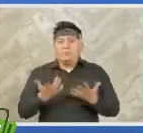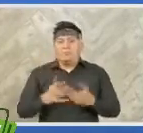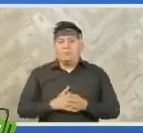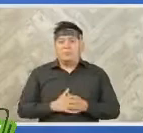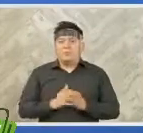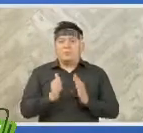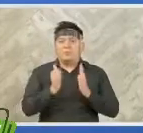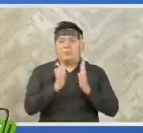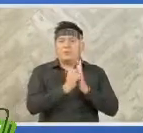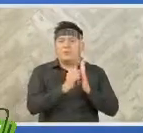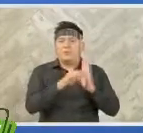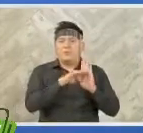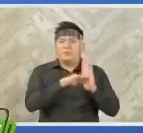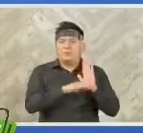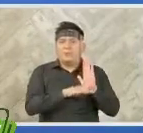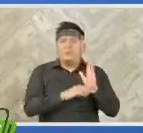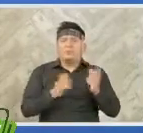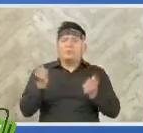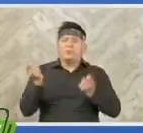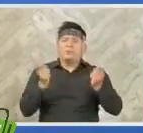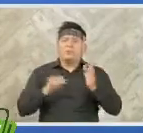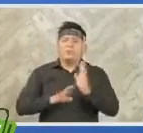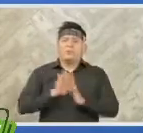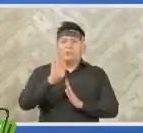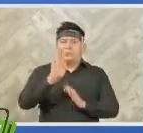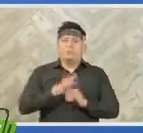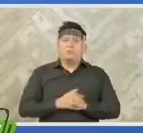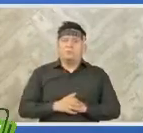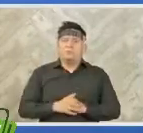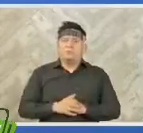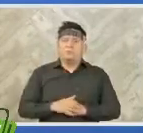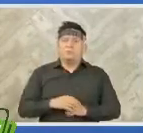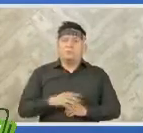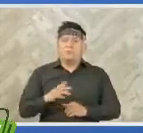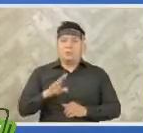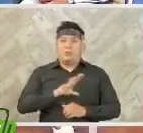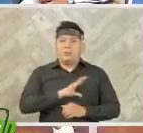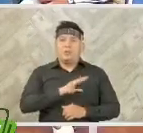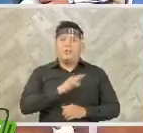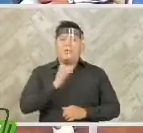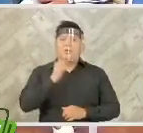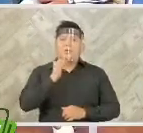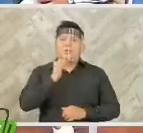de una agenda pública y de un plan de desarrollo como el del alcalde Jairo Llanes?